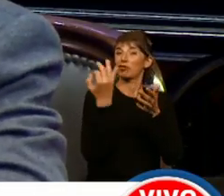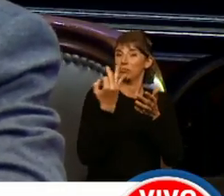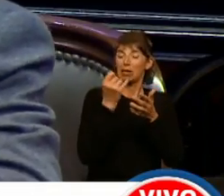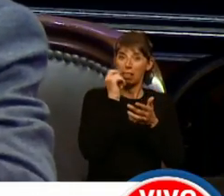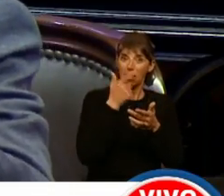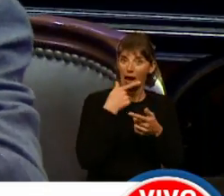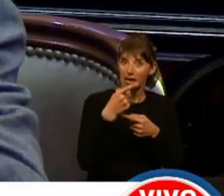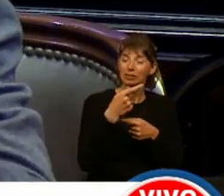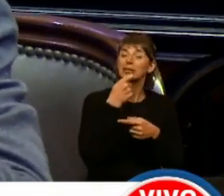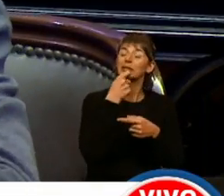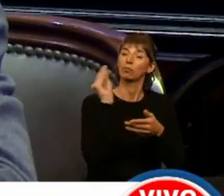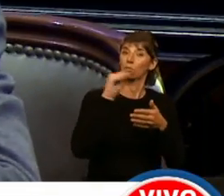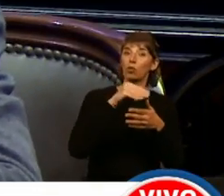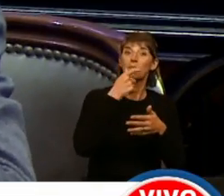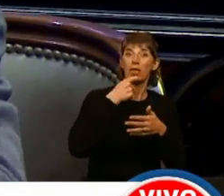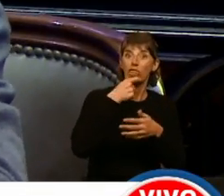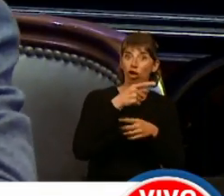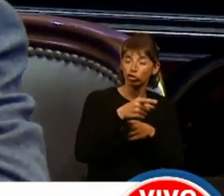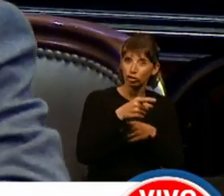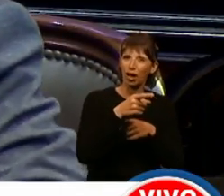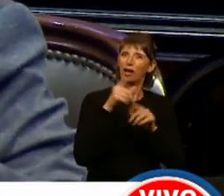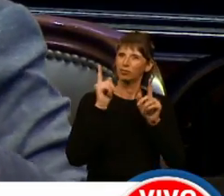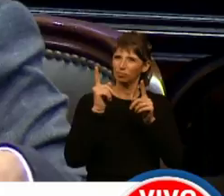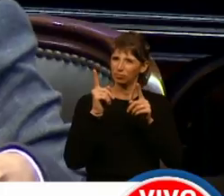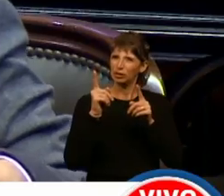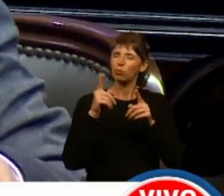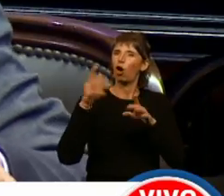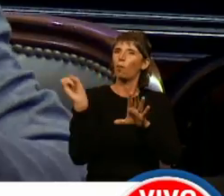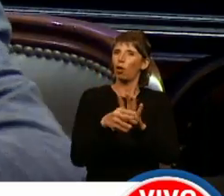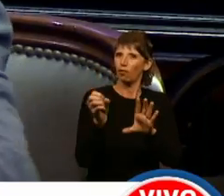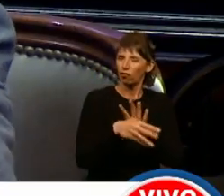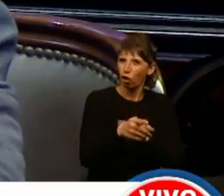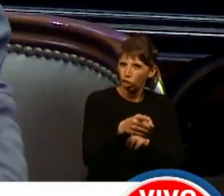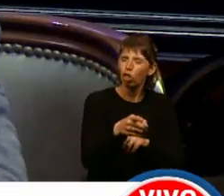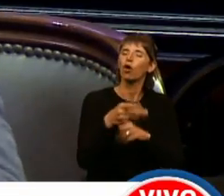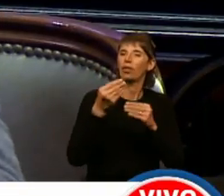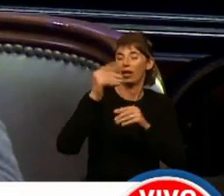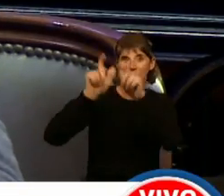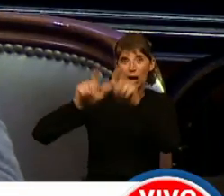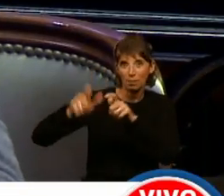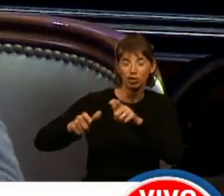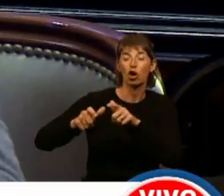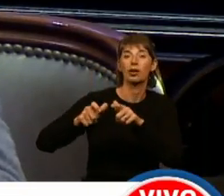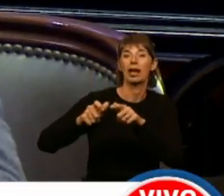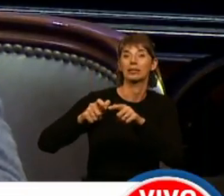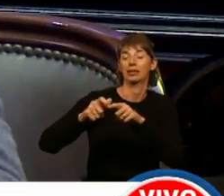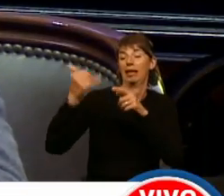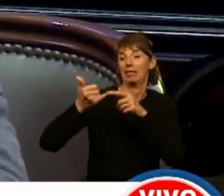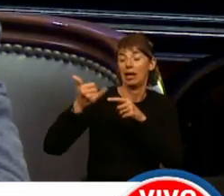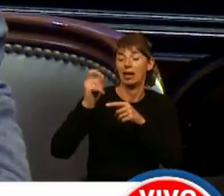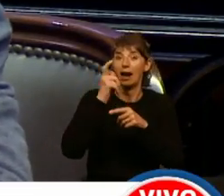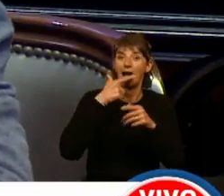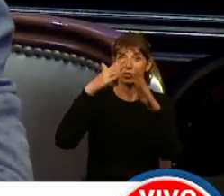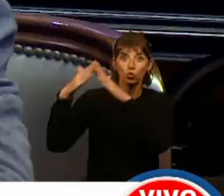sostiene con este fideicomiso que se ha mencionado con el aporte de todos los usuarios de gas del país se está avanzando con un criterio de equidad